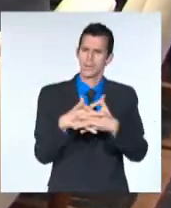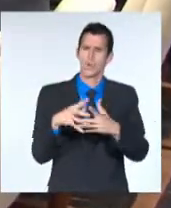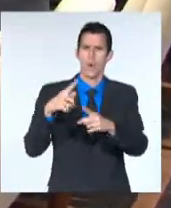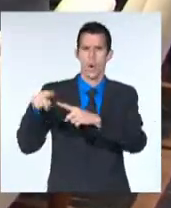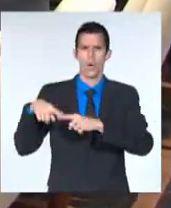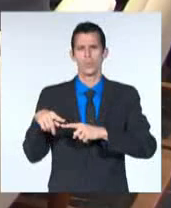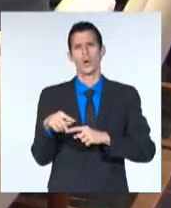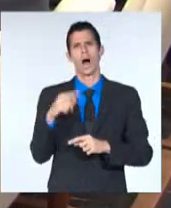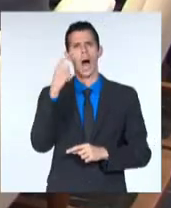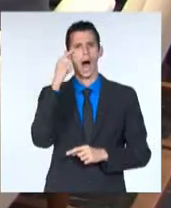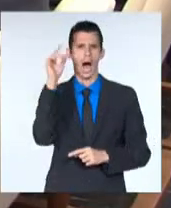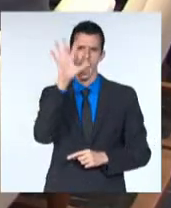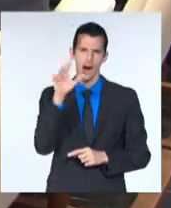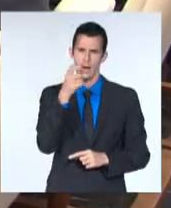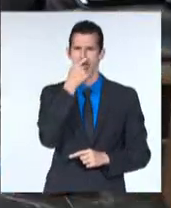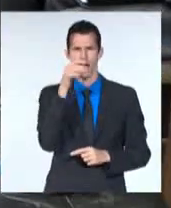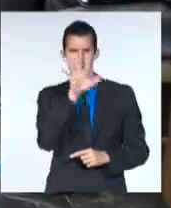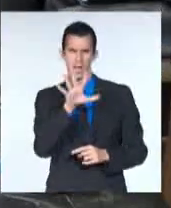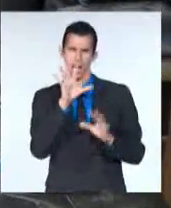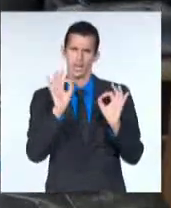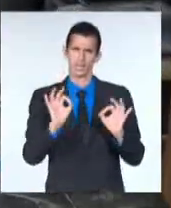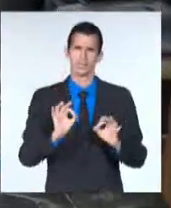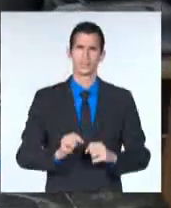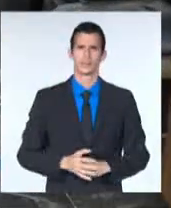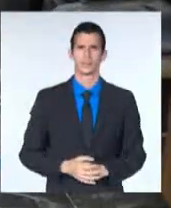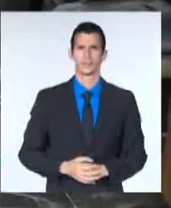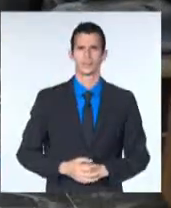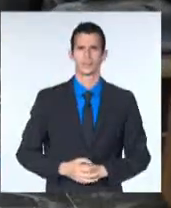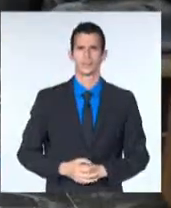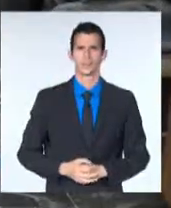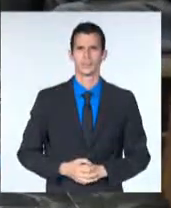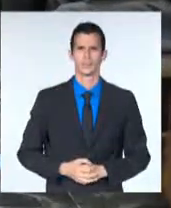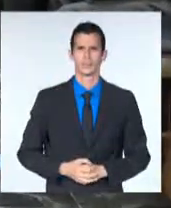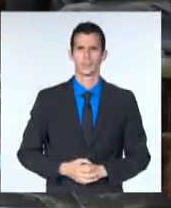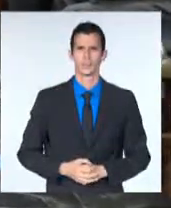del Ministerio de Relaciones Exteriores. Héctor Martínez, Canal Cubano de Noticias.